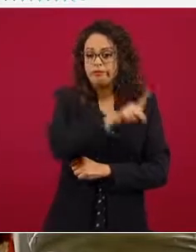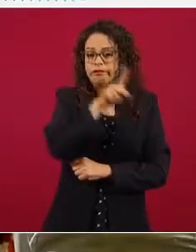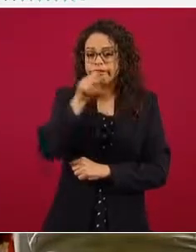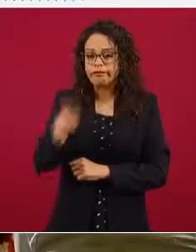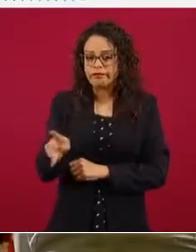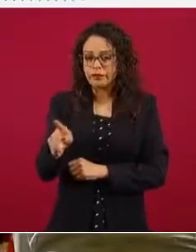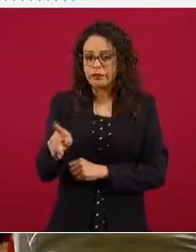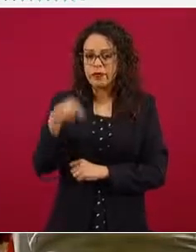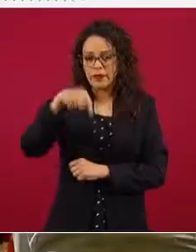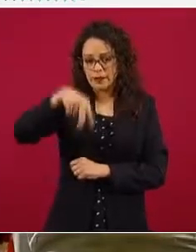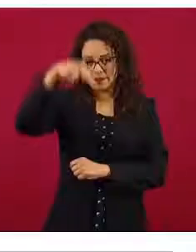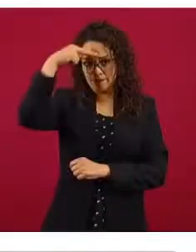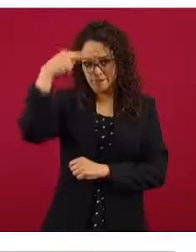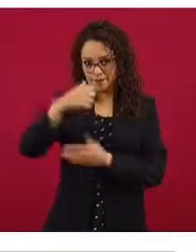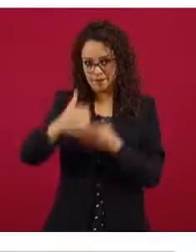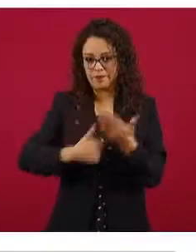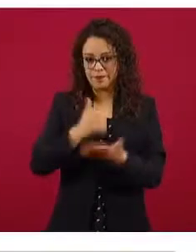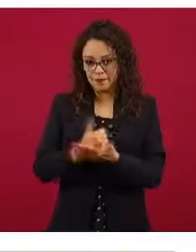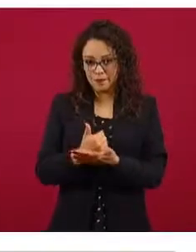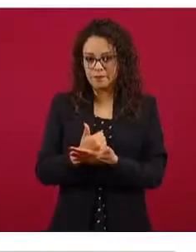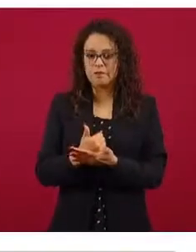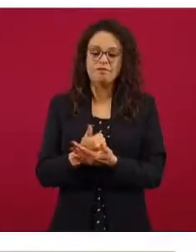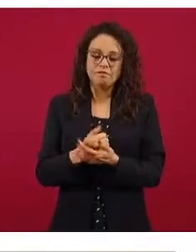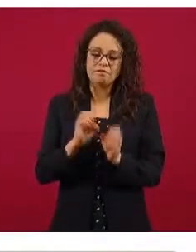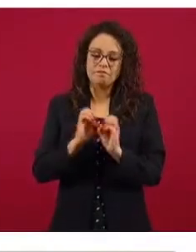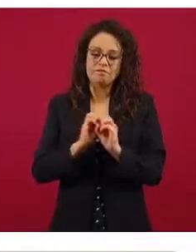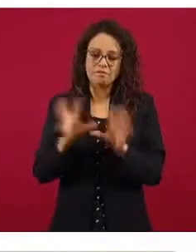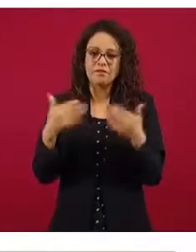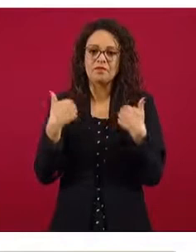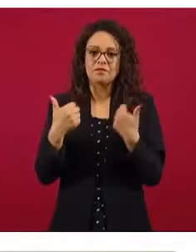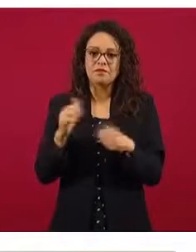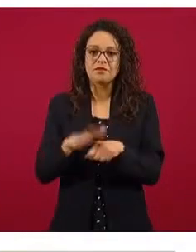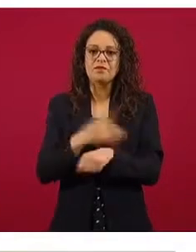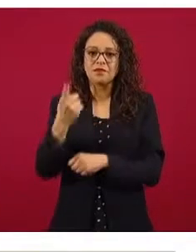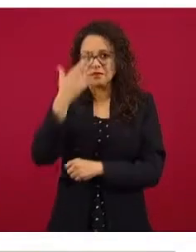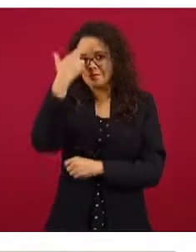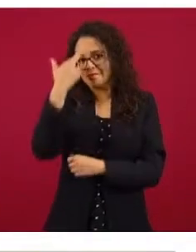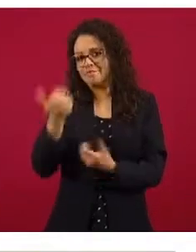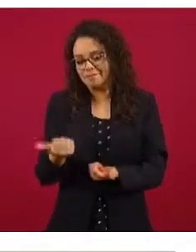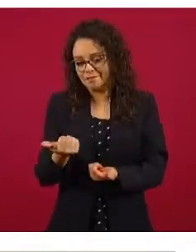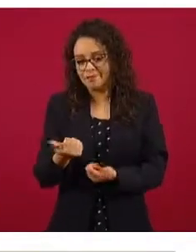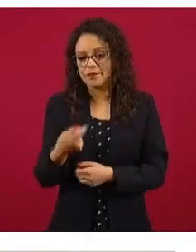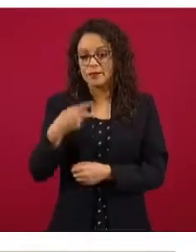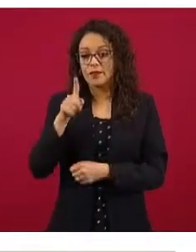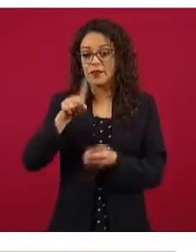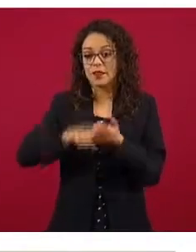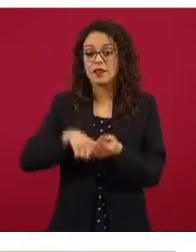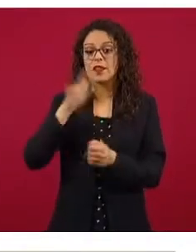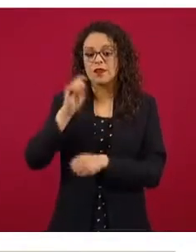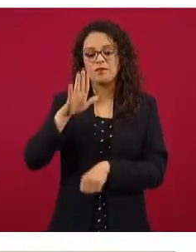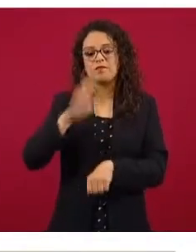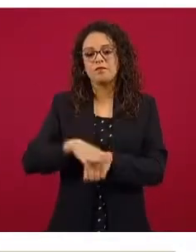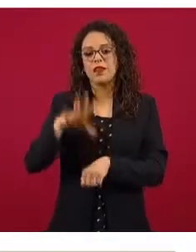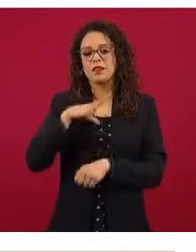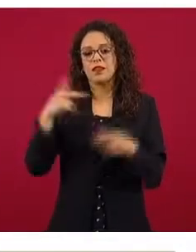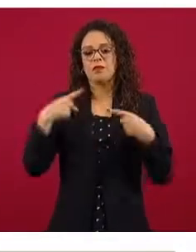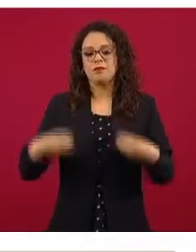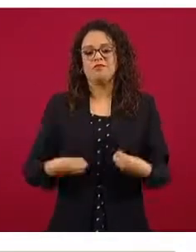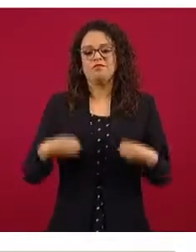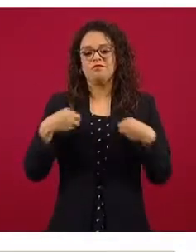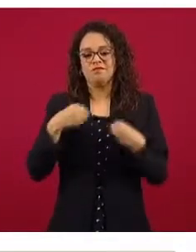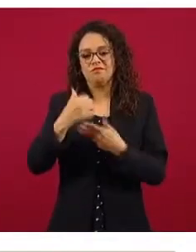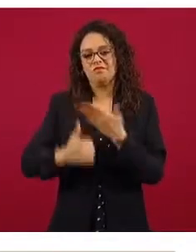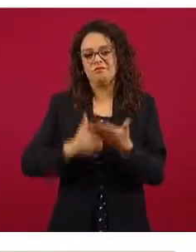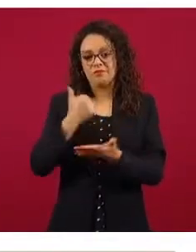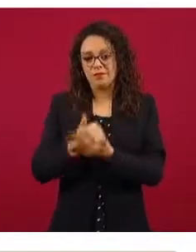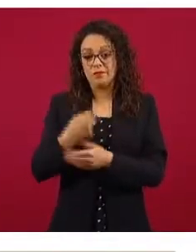Ciudad de México. La razón es obvia, la mayoría de los casos están ocurriendo en la zona conurbada y después de un periodo